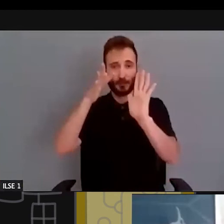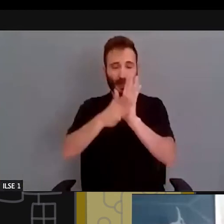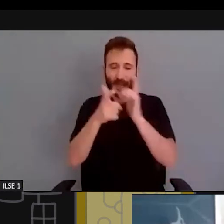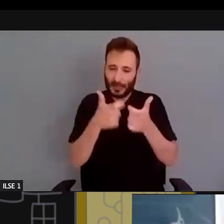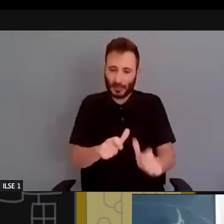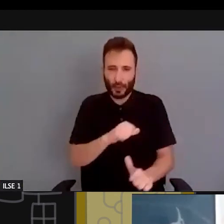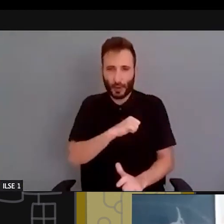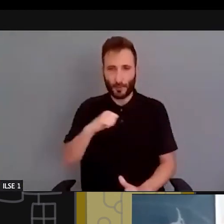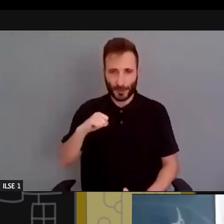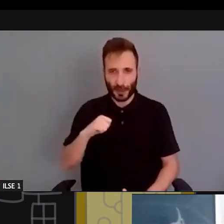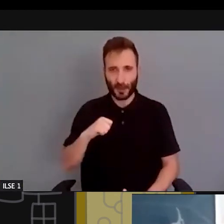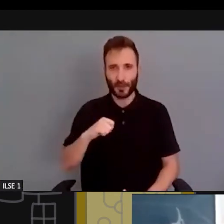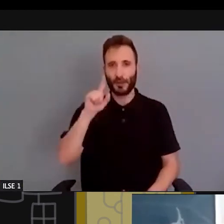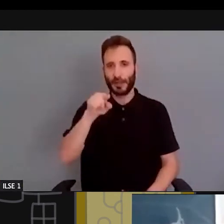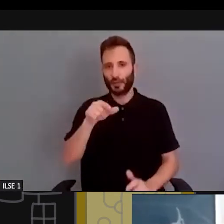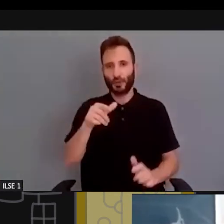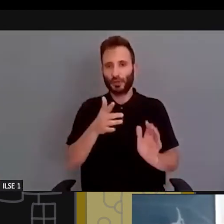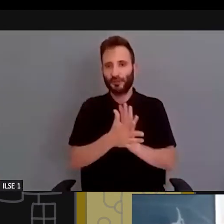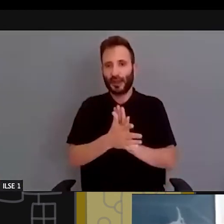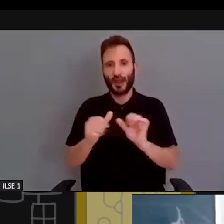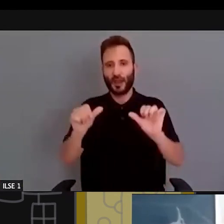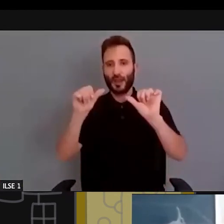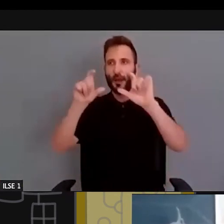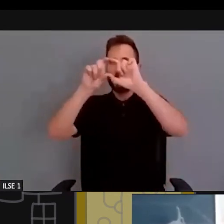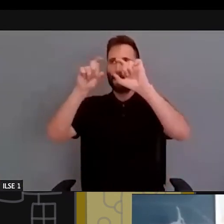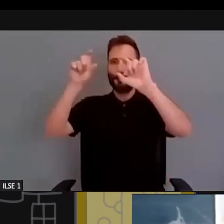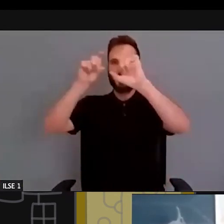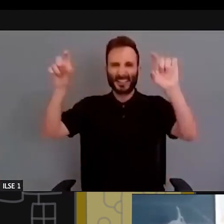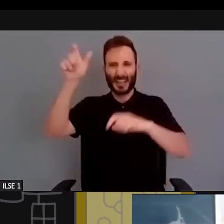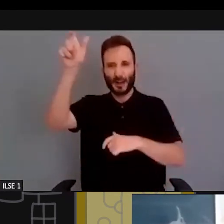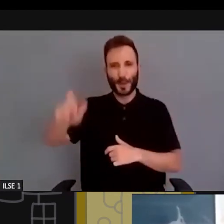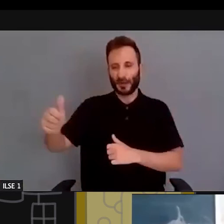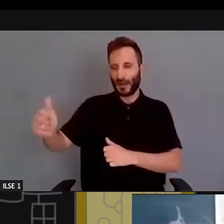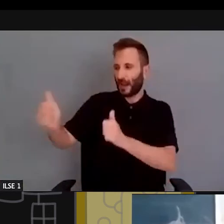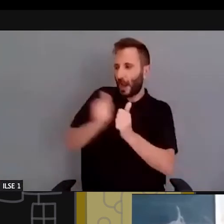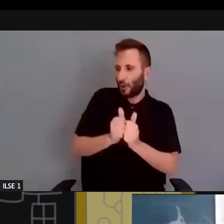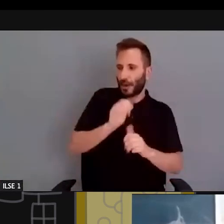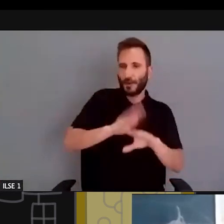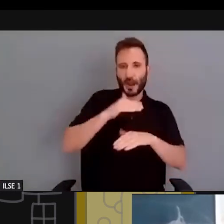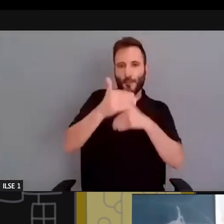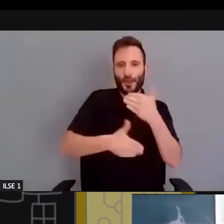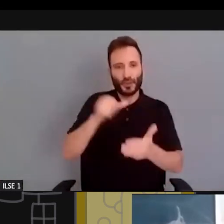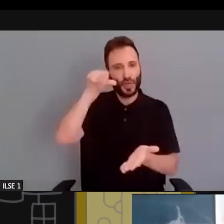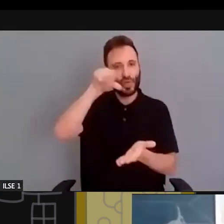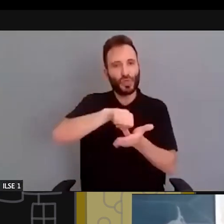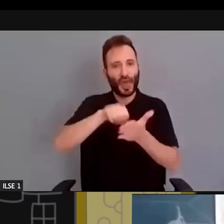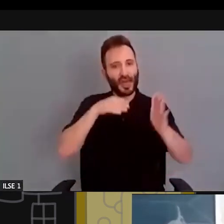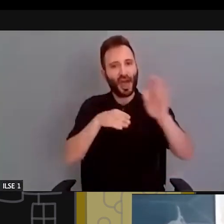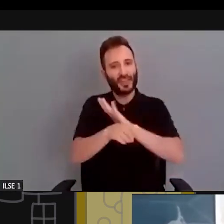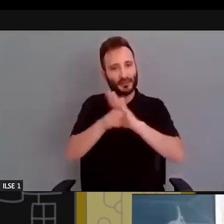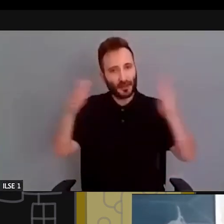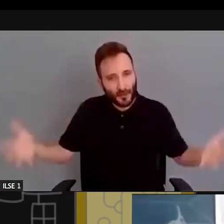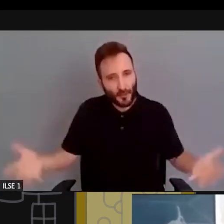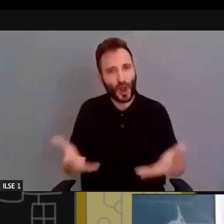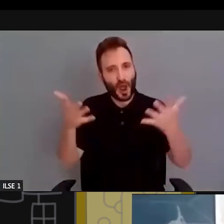son nuestros stakeholders, las personas que nos acompañan en este proceso de promoción de la ciudad accesible, pues que lo que